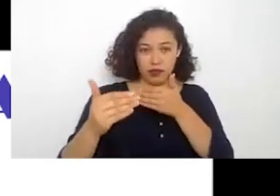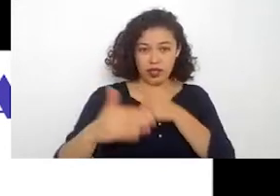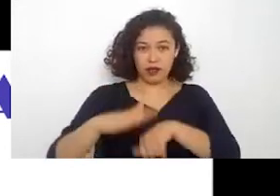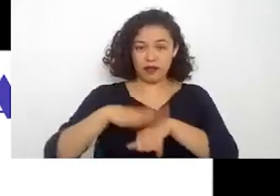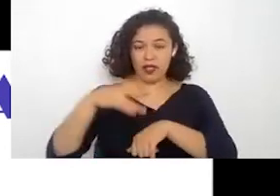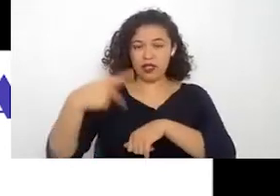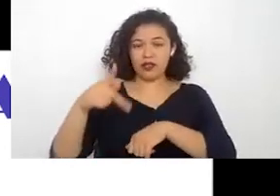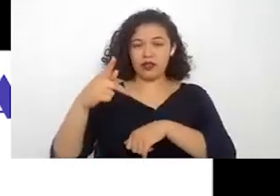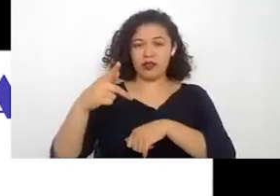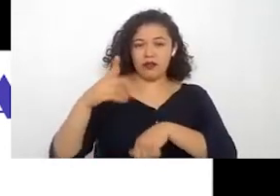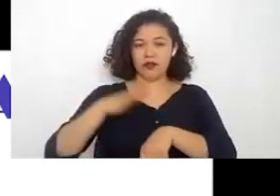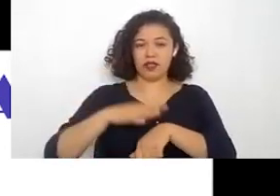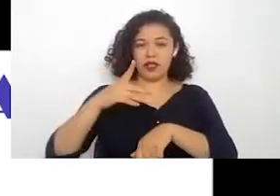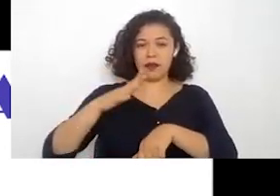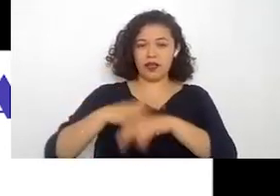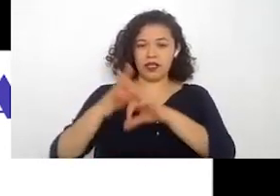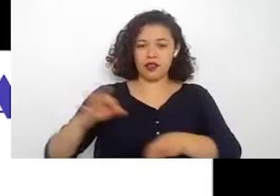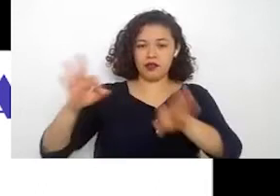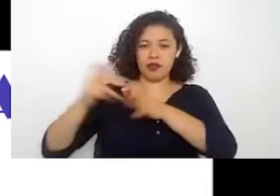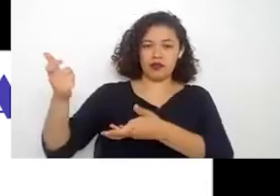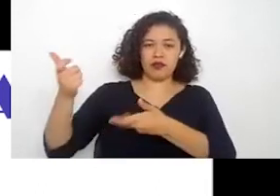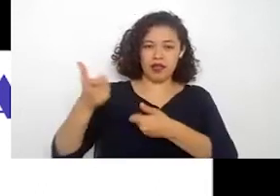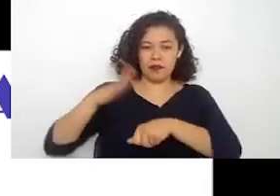fuente de ingreso. Su principal.